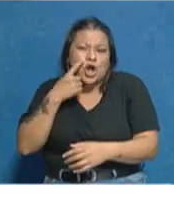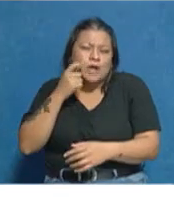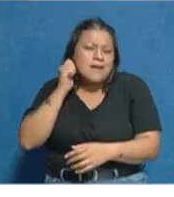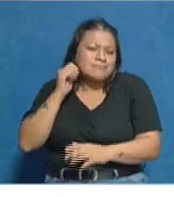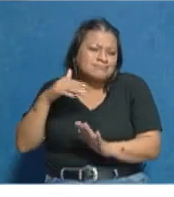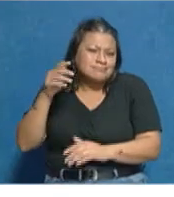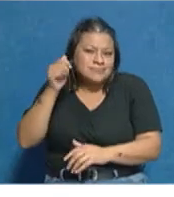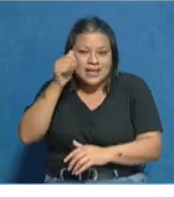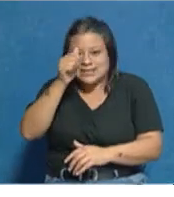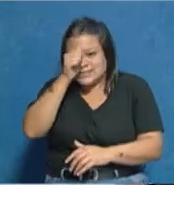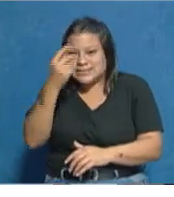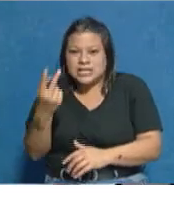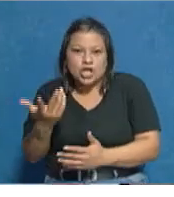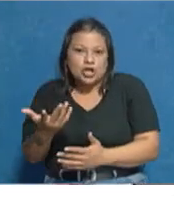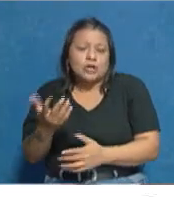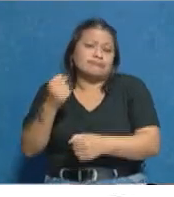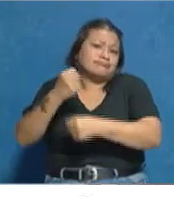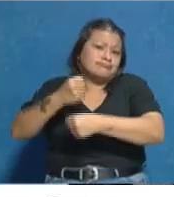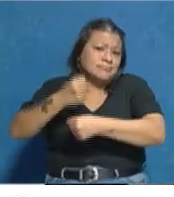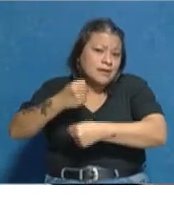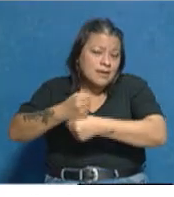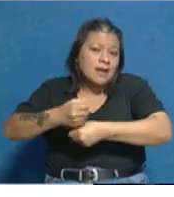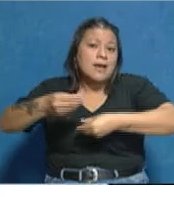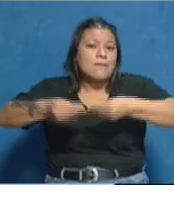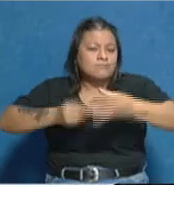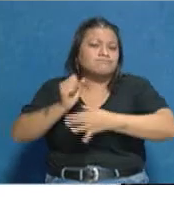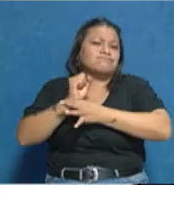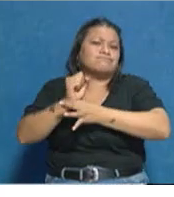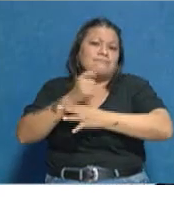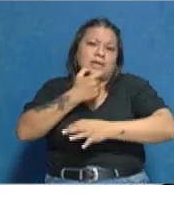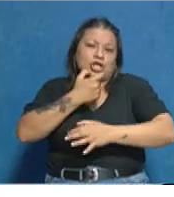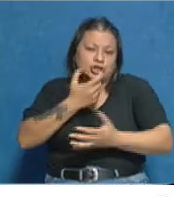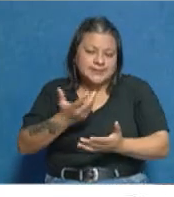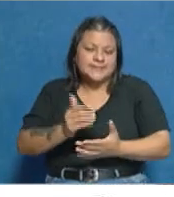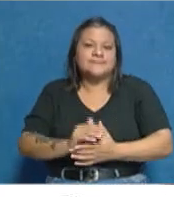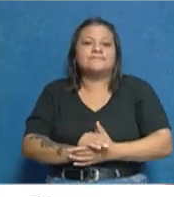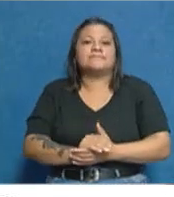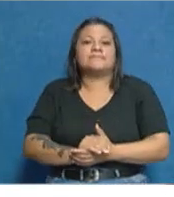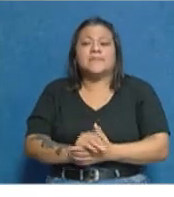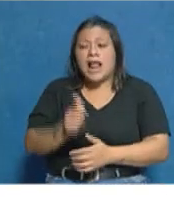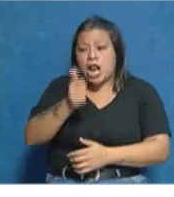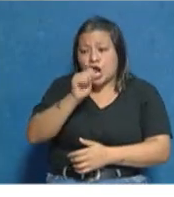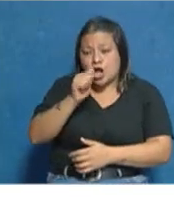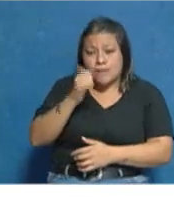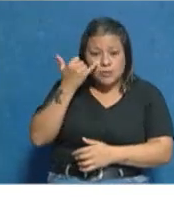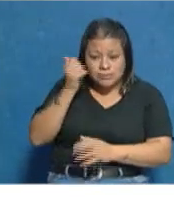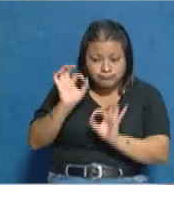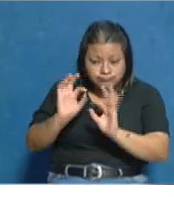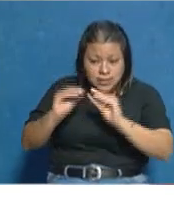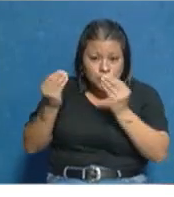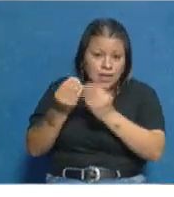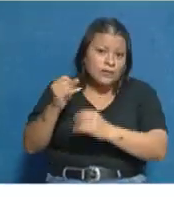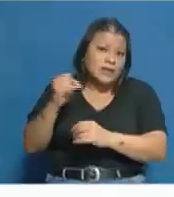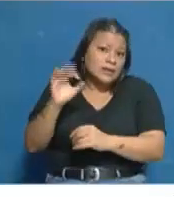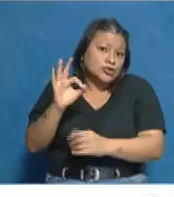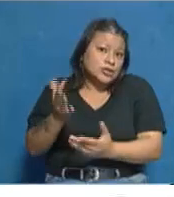de 62 años de edad, un trabajador, un empresario muy reconocido en Mendoza. La alcoholemia, de hecho, ya tenemos resultado que